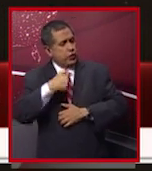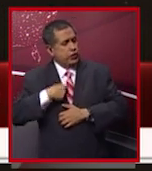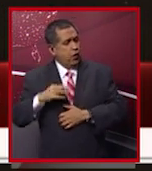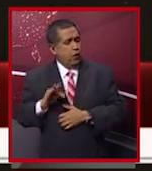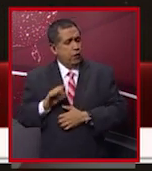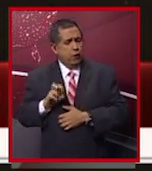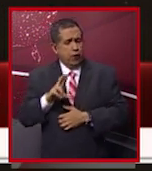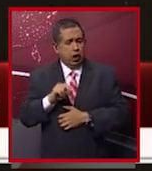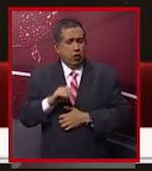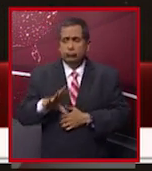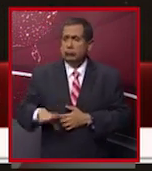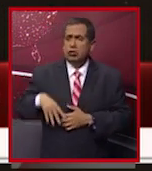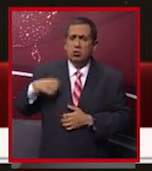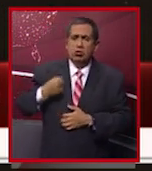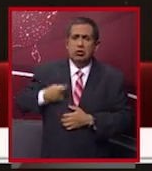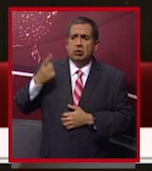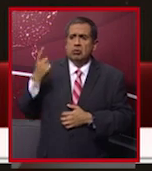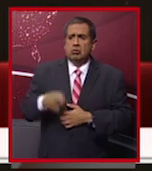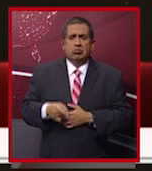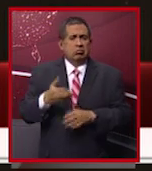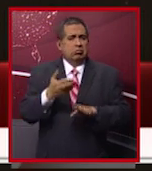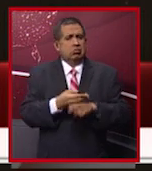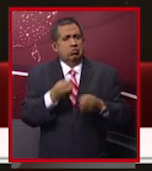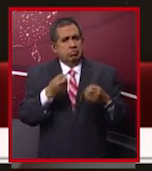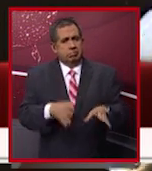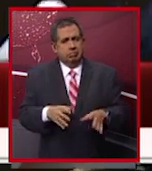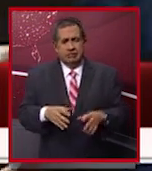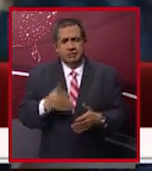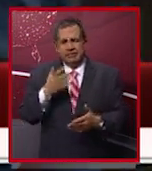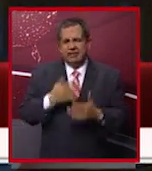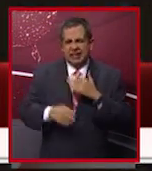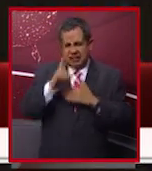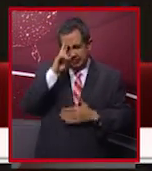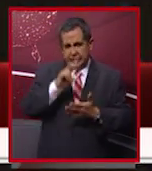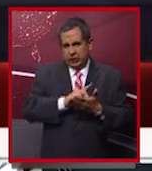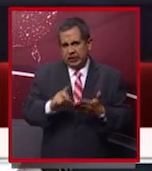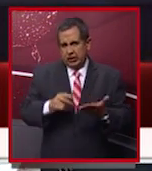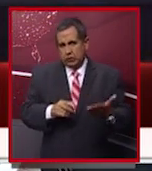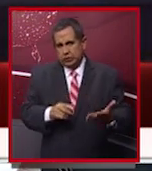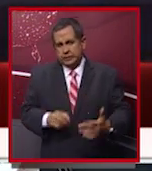del poder, afectar a las personas, violarles sus derechos.